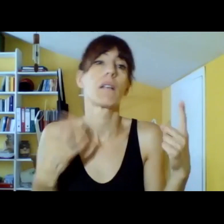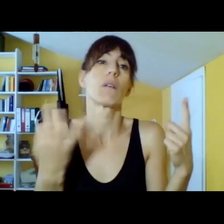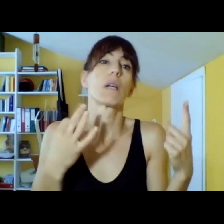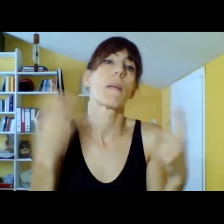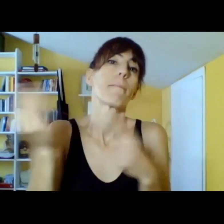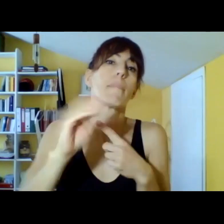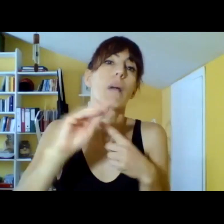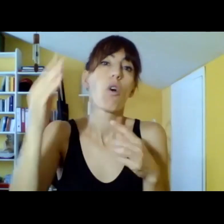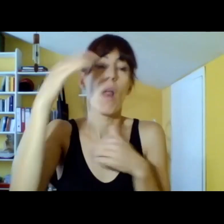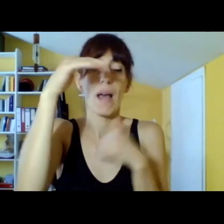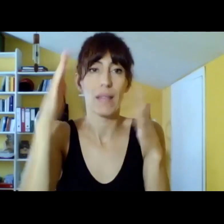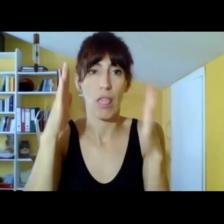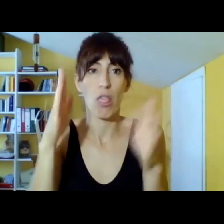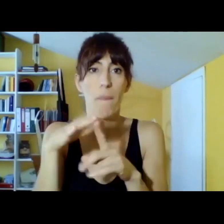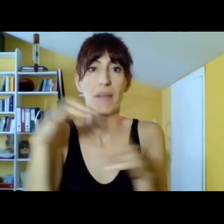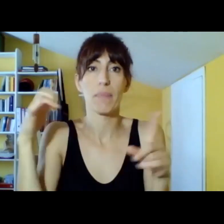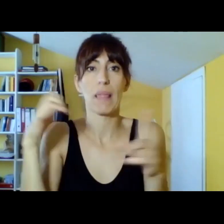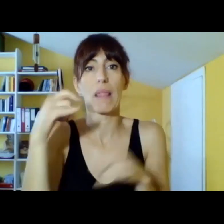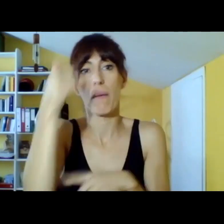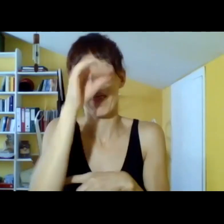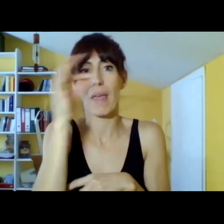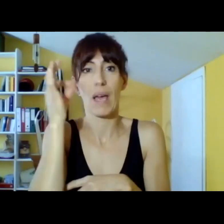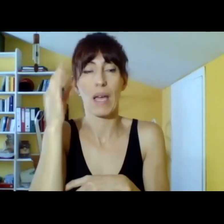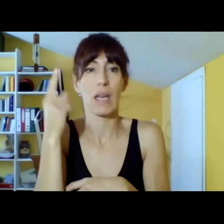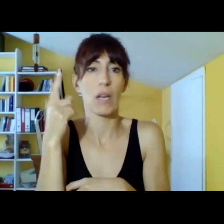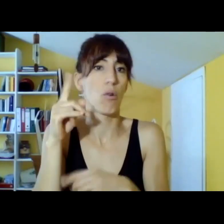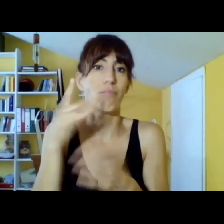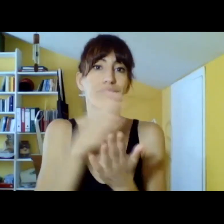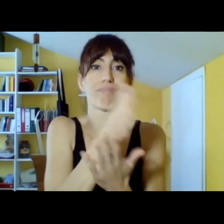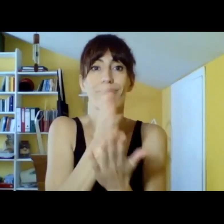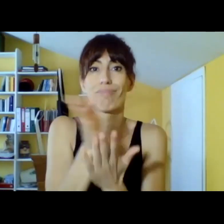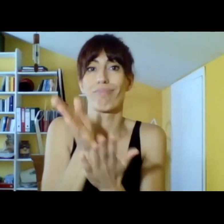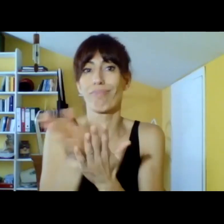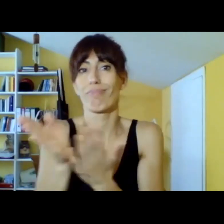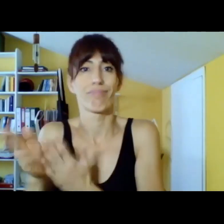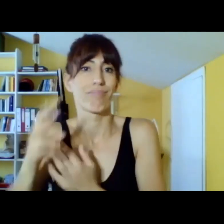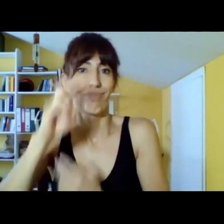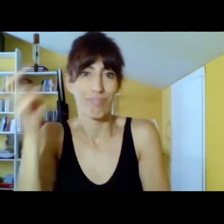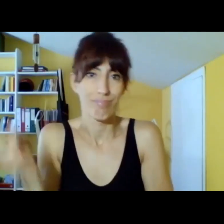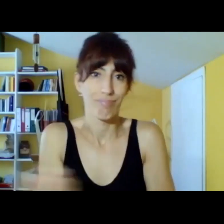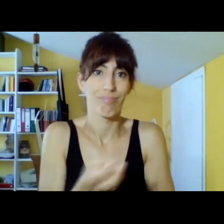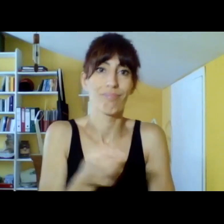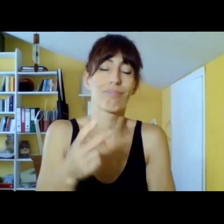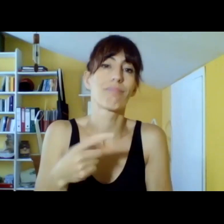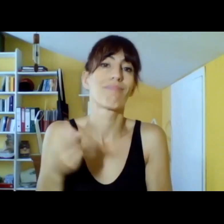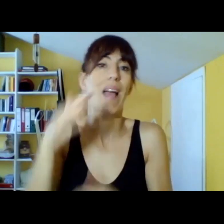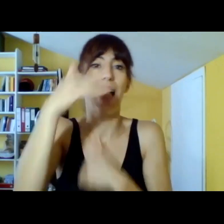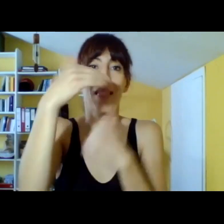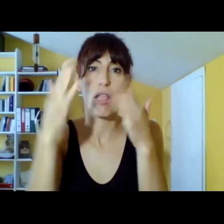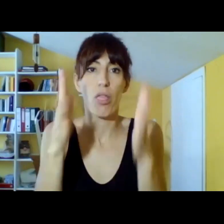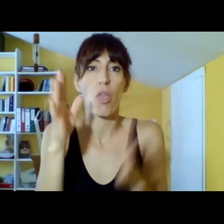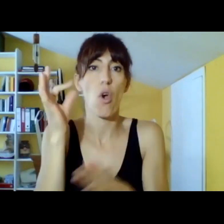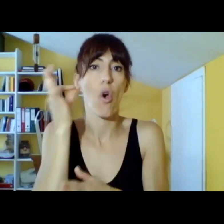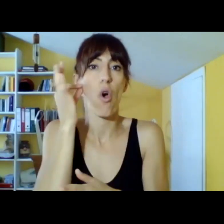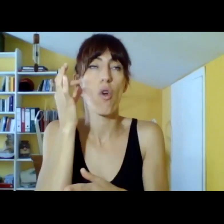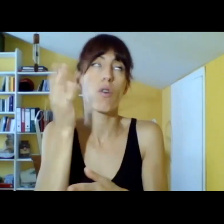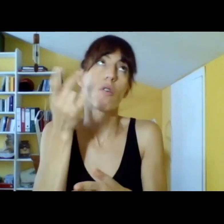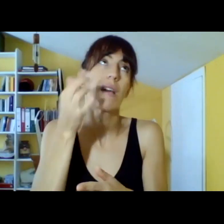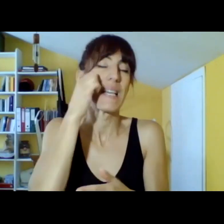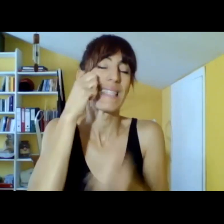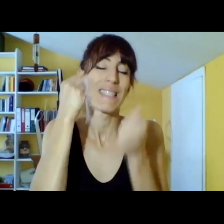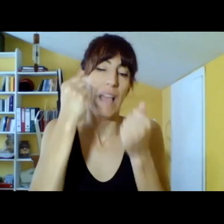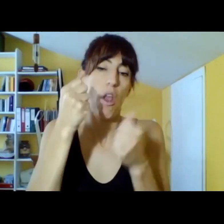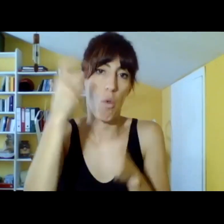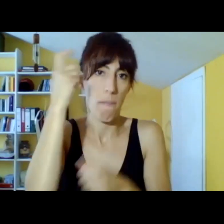desde una perspectiva de género interseccional, la atención de la salud mental, ¿sí? En este contexto